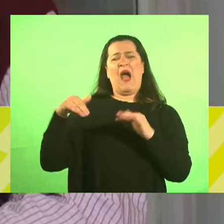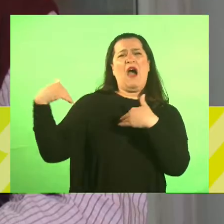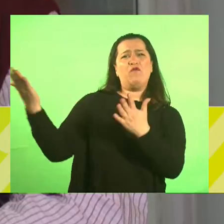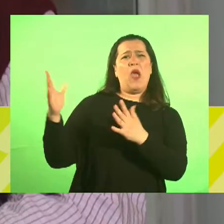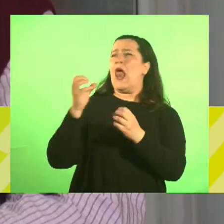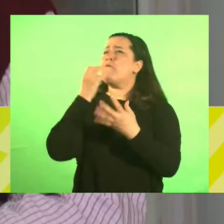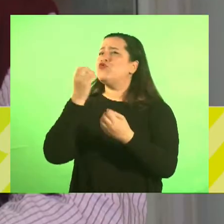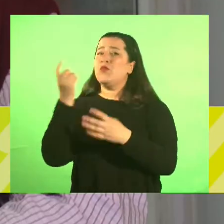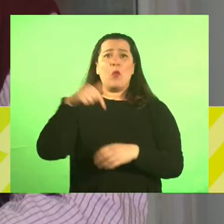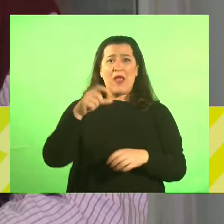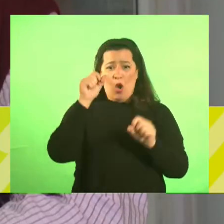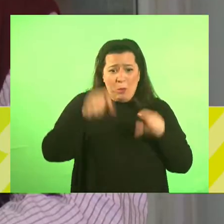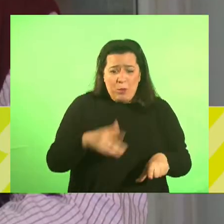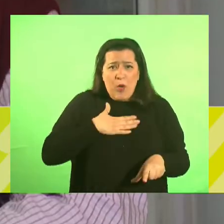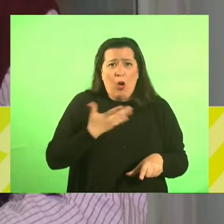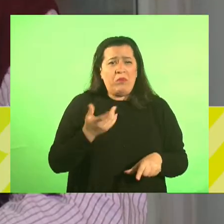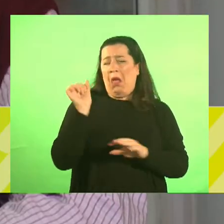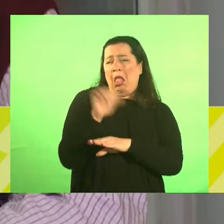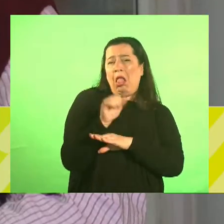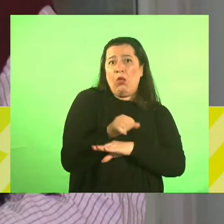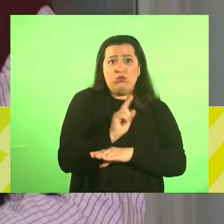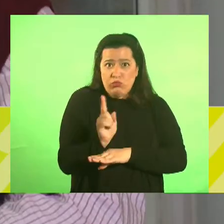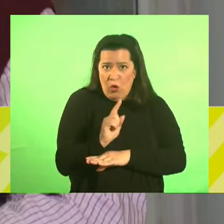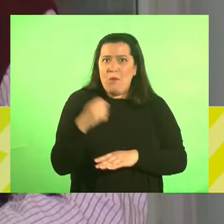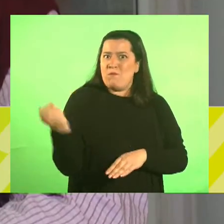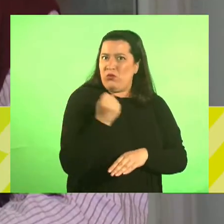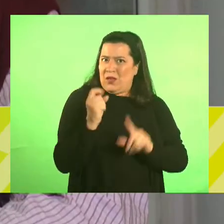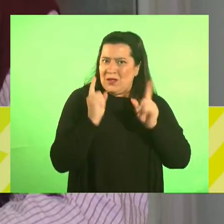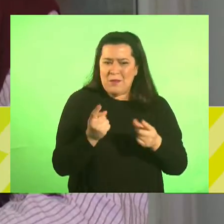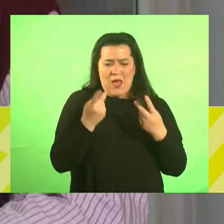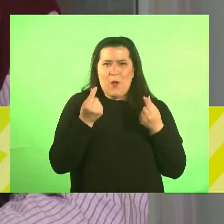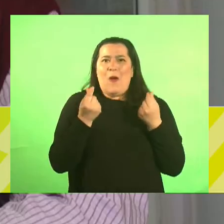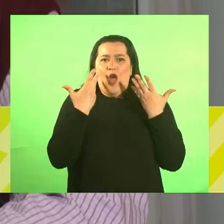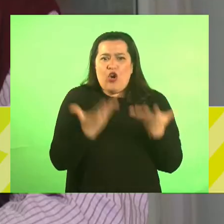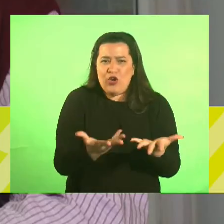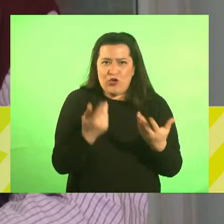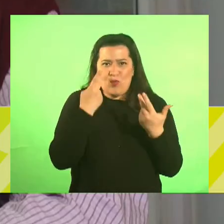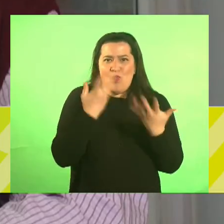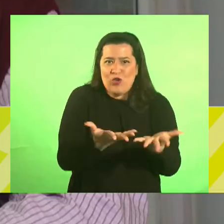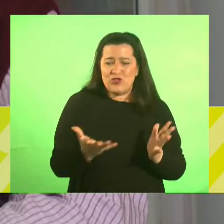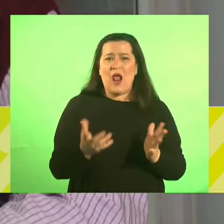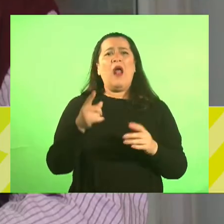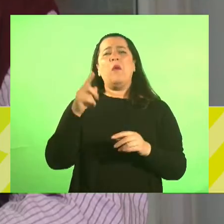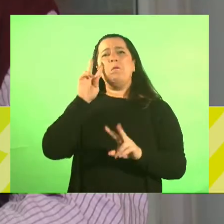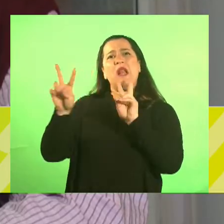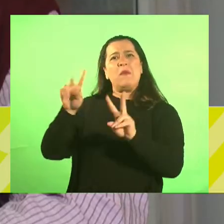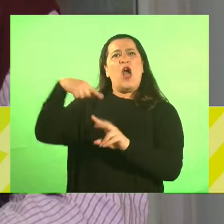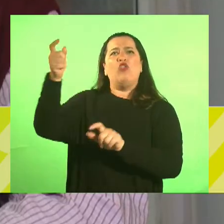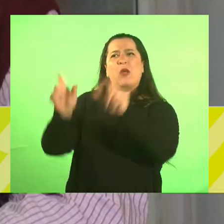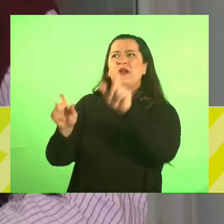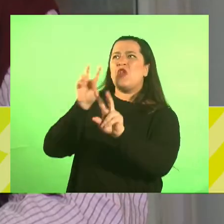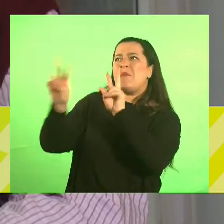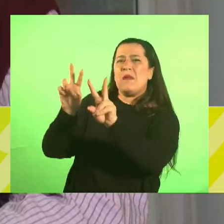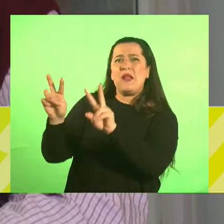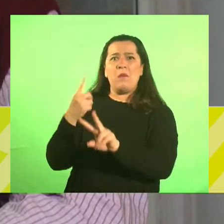lo propio, lo nuestro, lo que nos corresponde como condición de vida. Y siempre ante mirar al otro nos damos cuenta de qué es lo